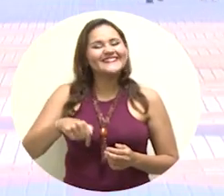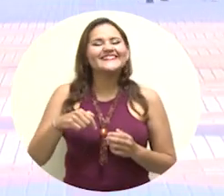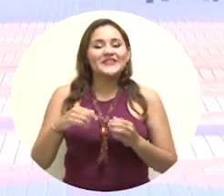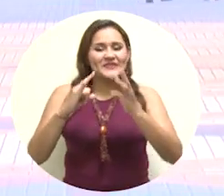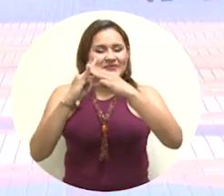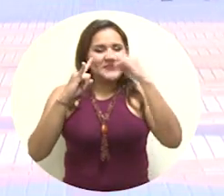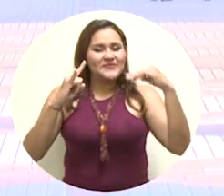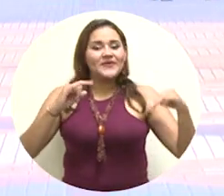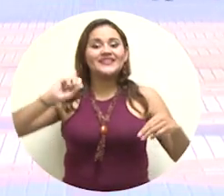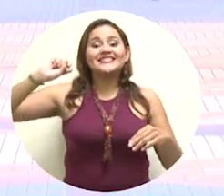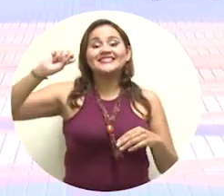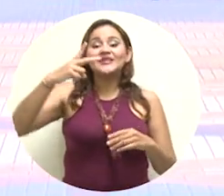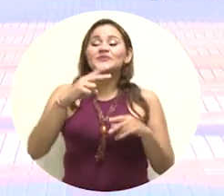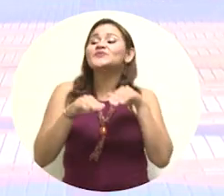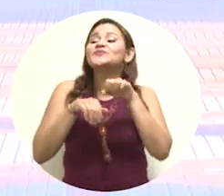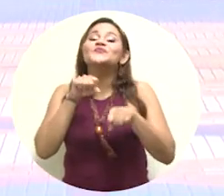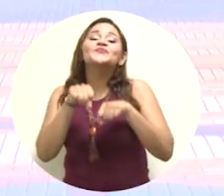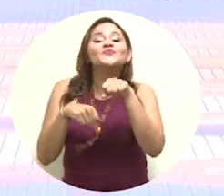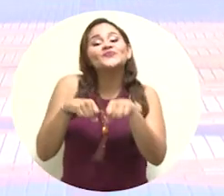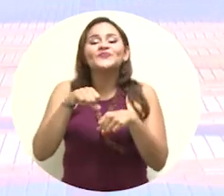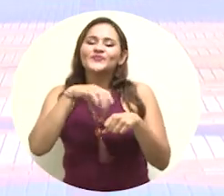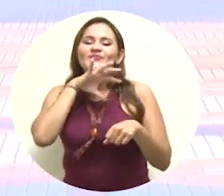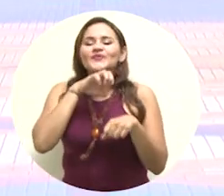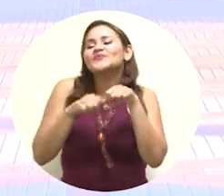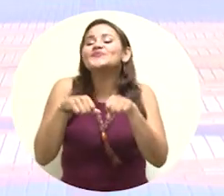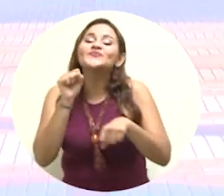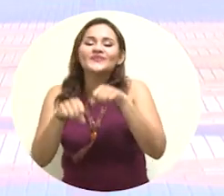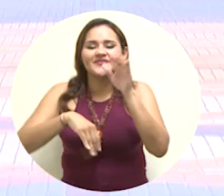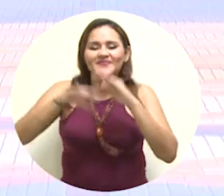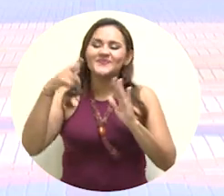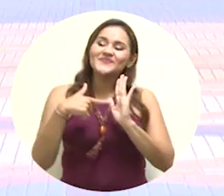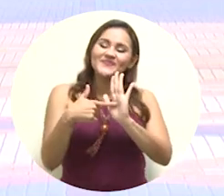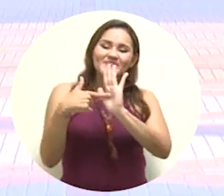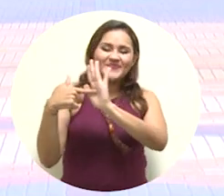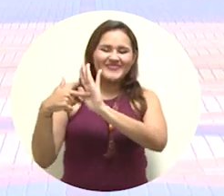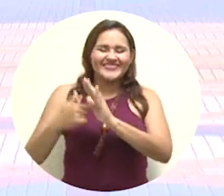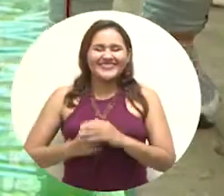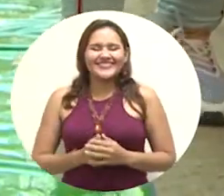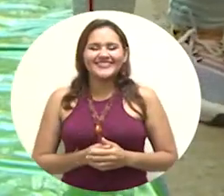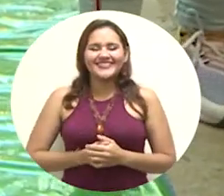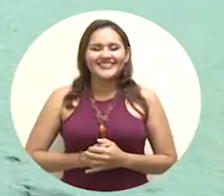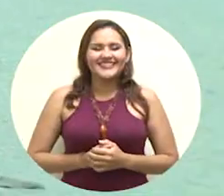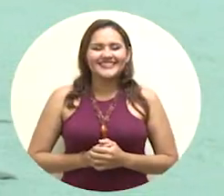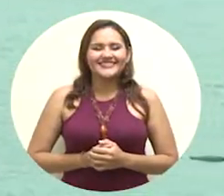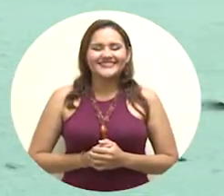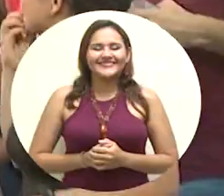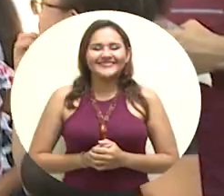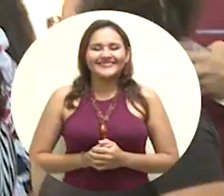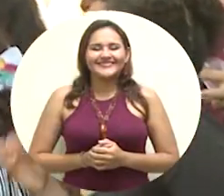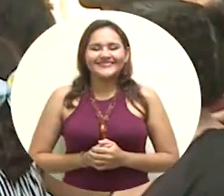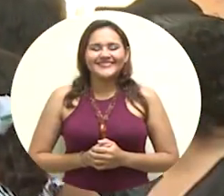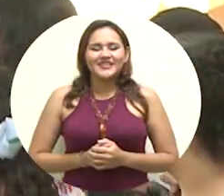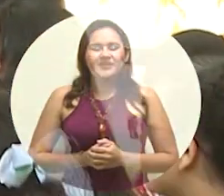Nuestra casa de estudios fue sede del segundo desfile canino y la primera exposición felina.